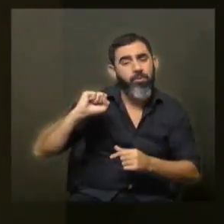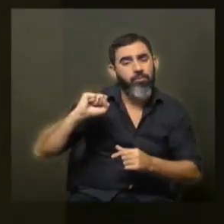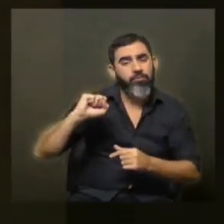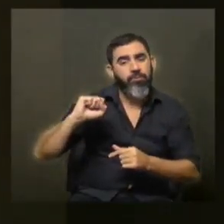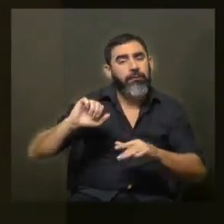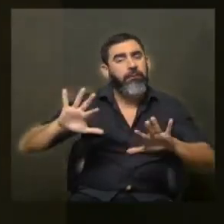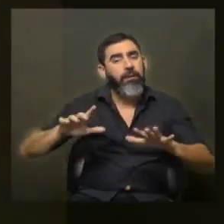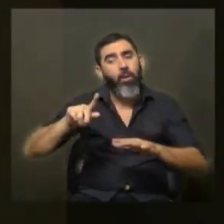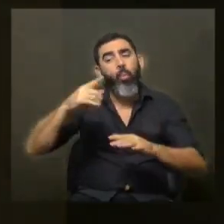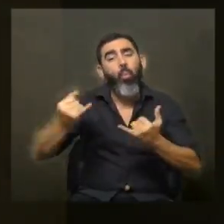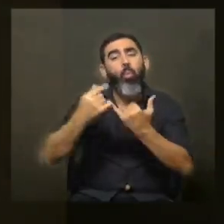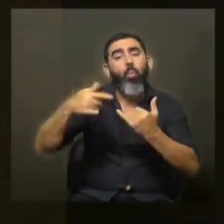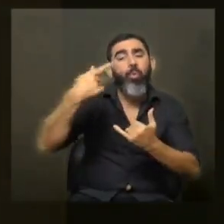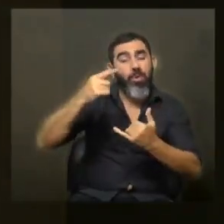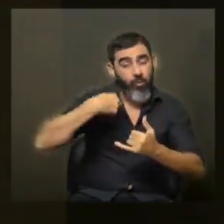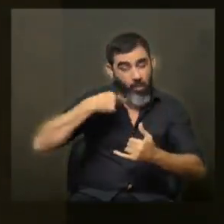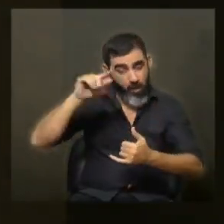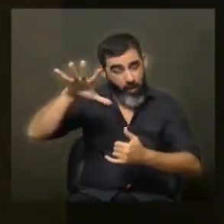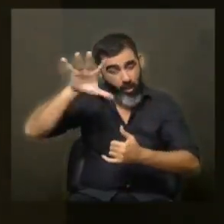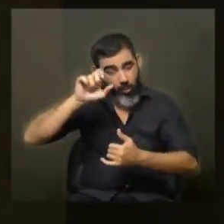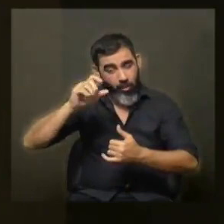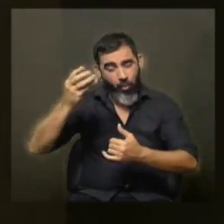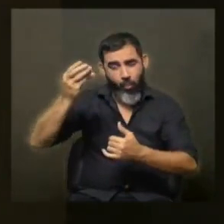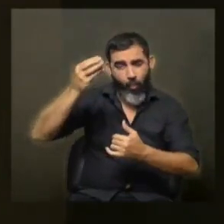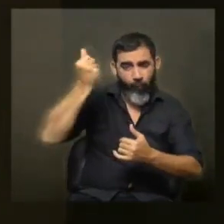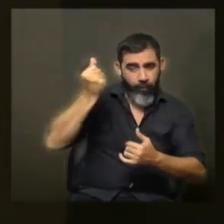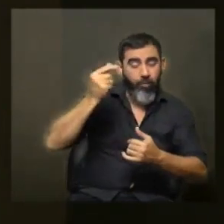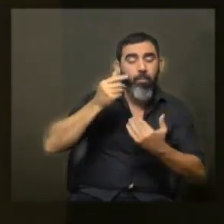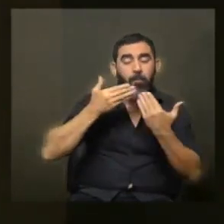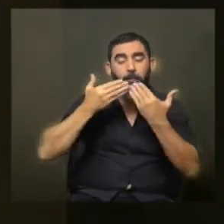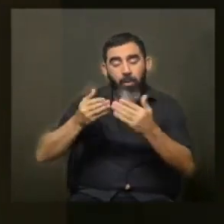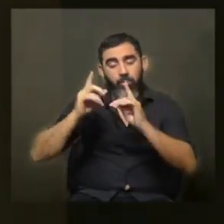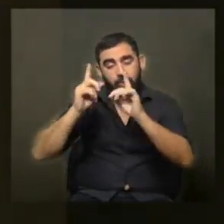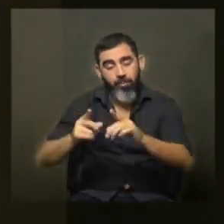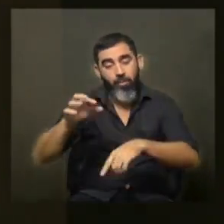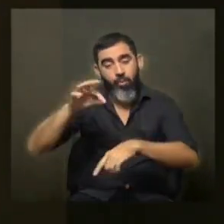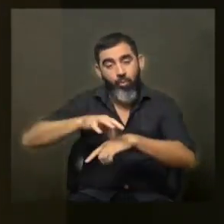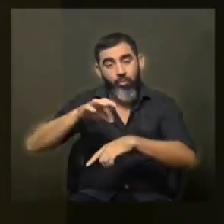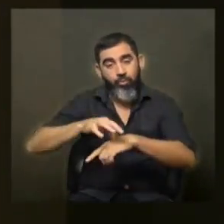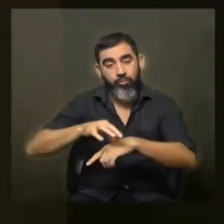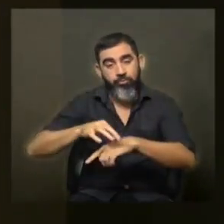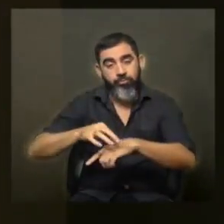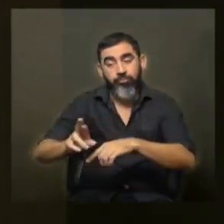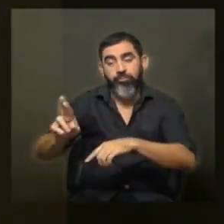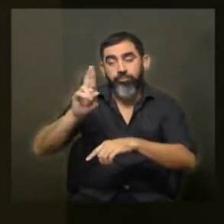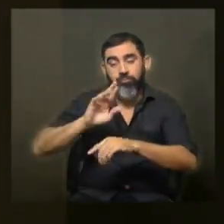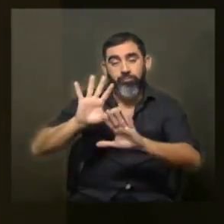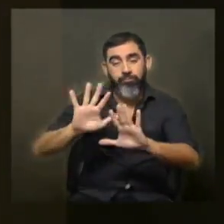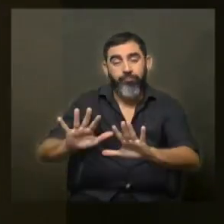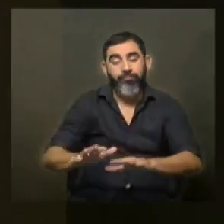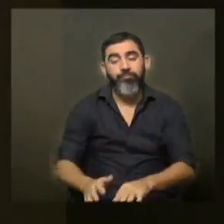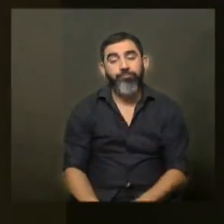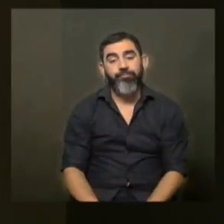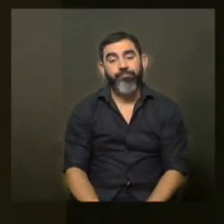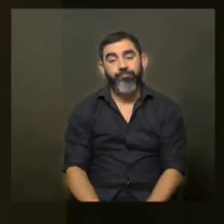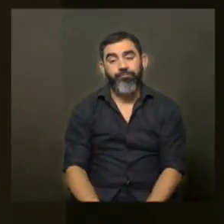qué pasa el otro día, si nos acordamos, si no nos acordamos. Esto también se lo preguntamos a la doctora Orellana y bueno, nos devela este